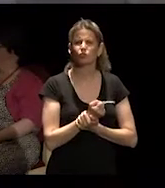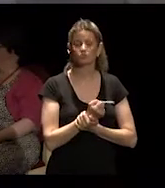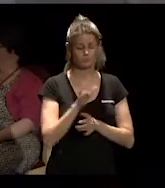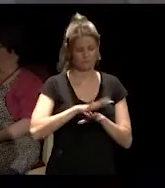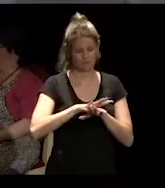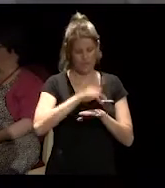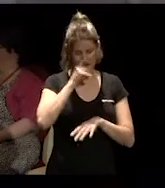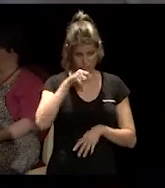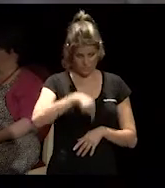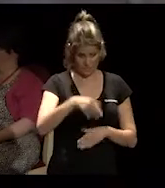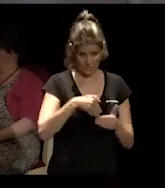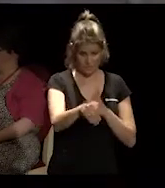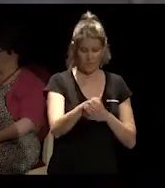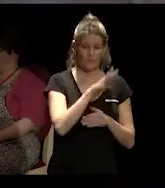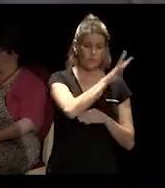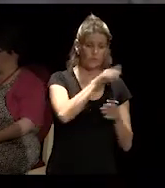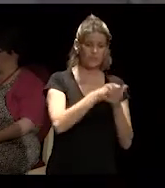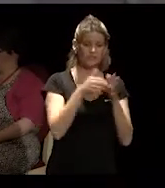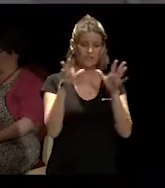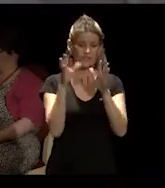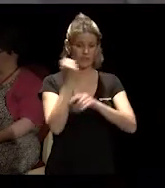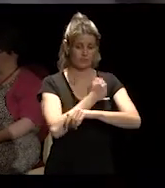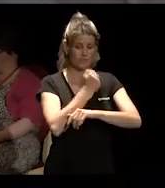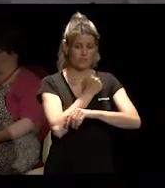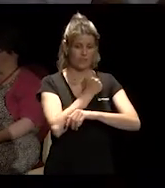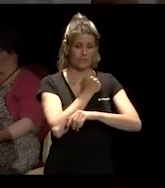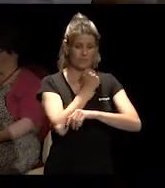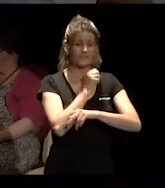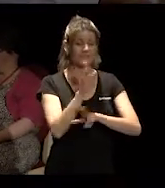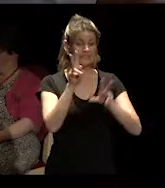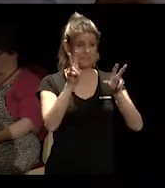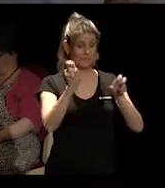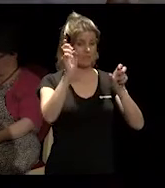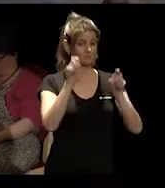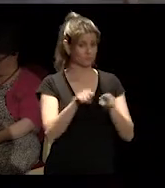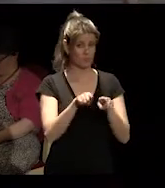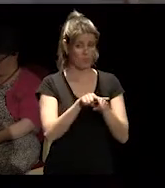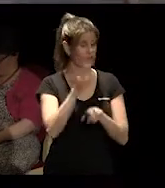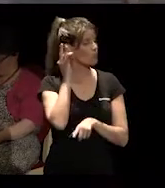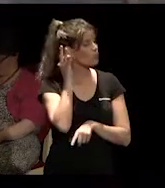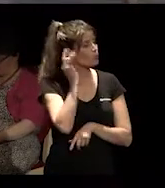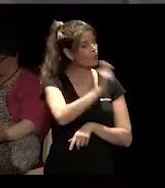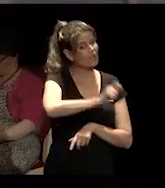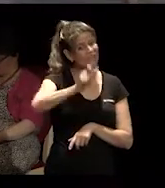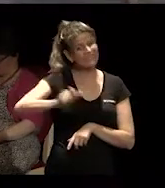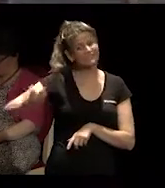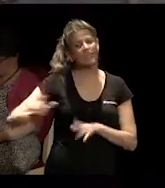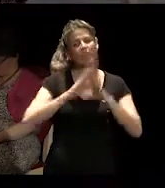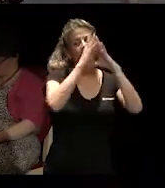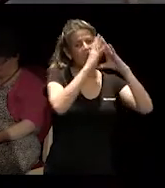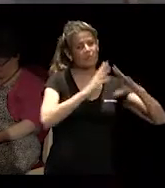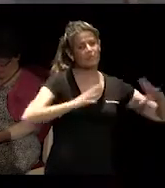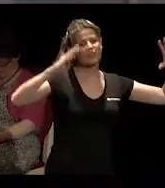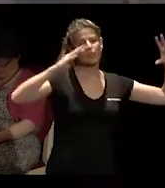este año, que va a ser del 4 al 10 de diciembre, se va a hablar de las mujeres en el circo social, que